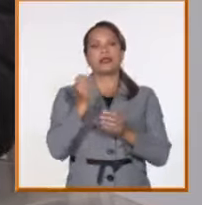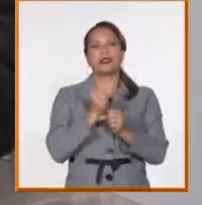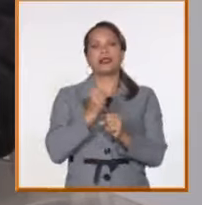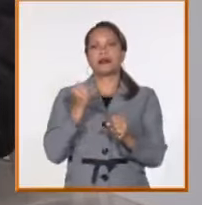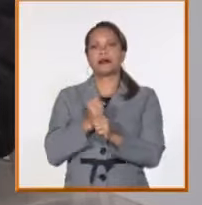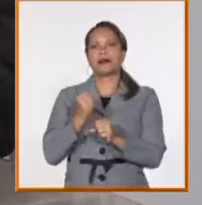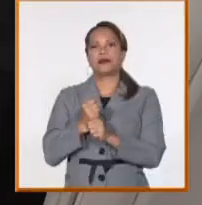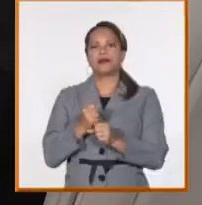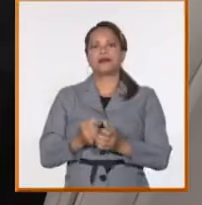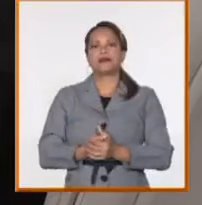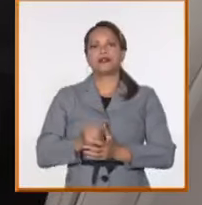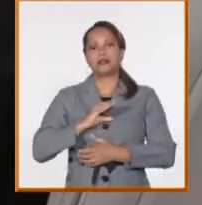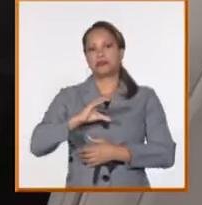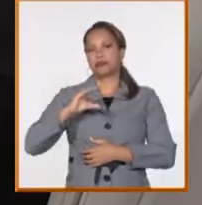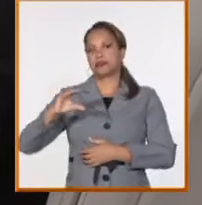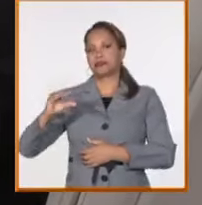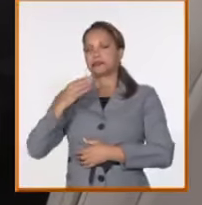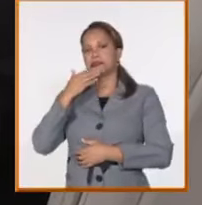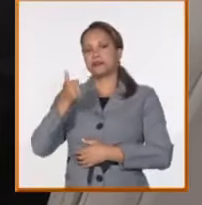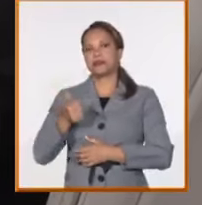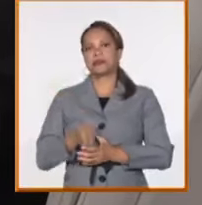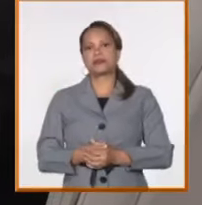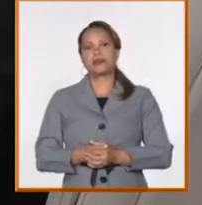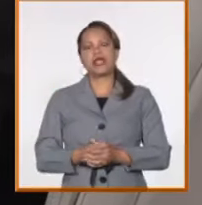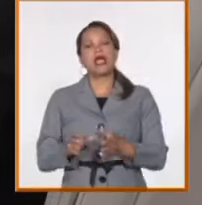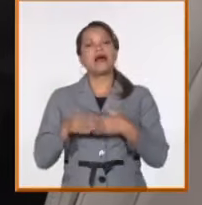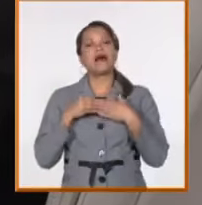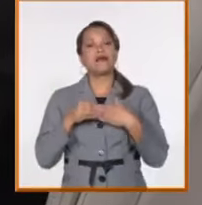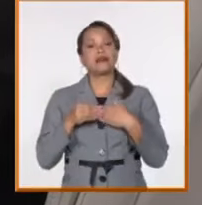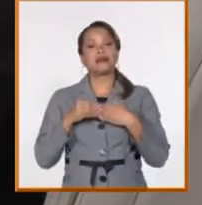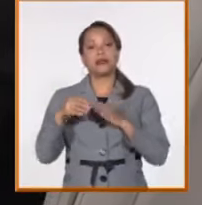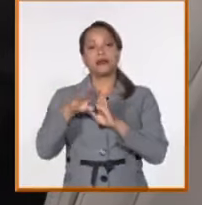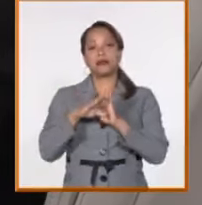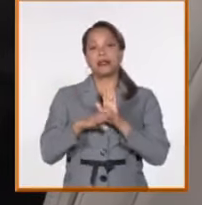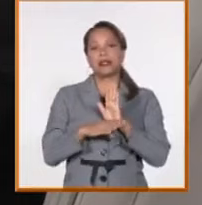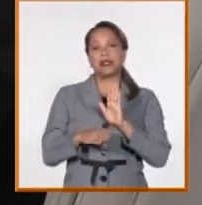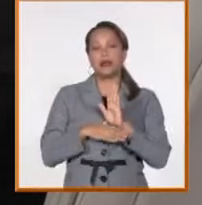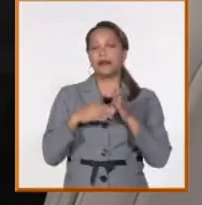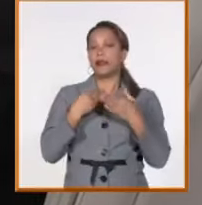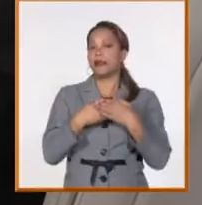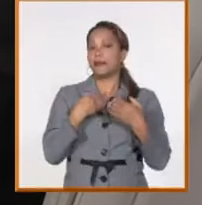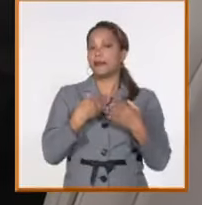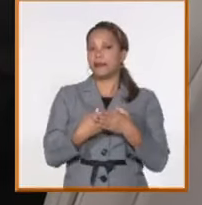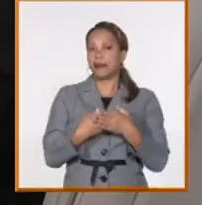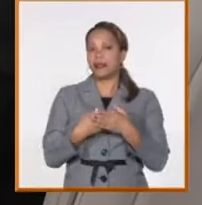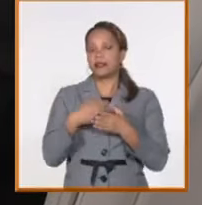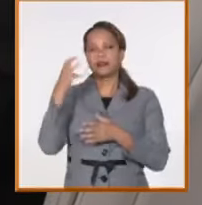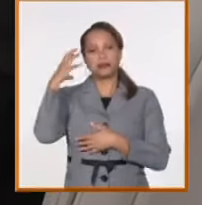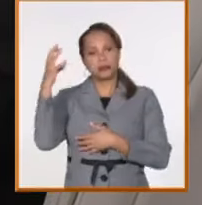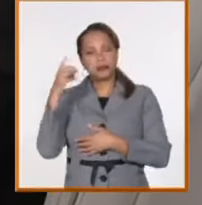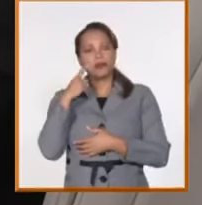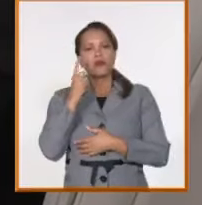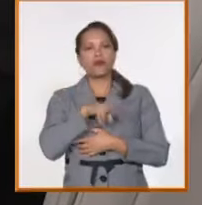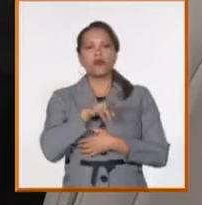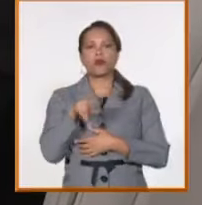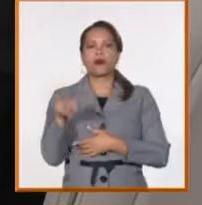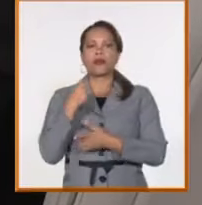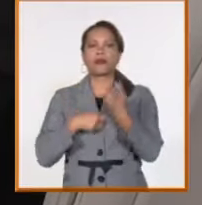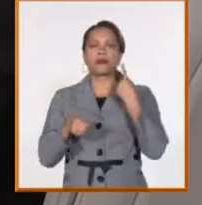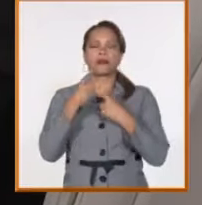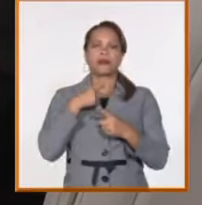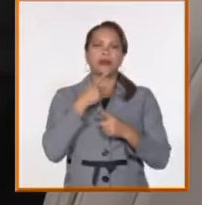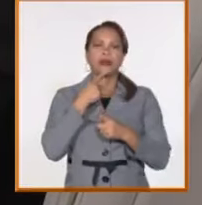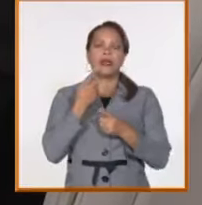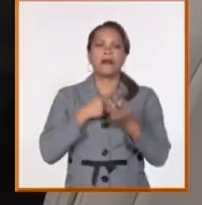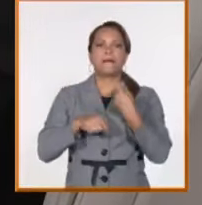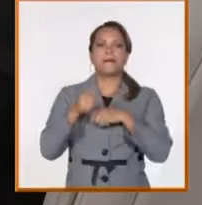trabajo y con salario con la flexibilidad que le da todas las medidas que se han tomado para la empresa Estatal se han ido buscando diversas diversas alternativas y soluciones el